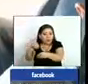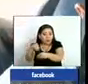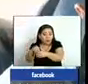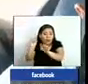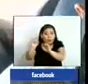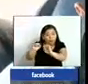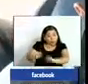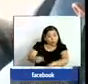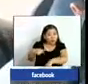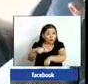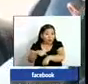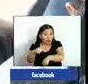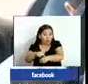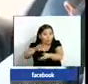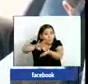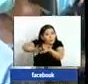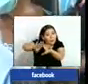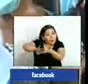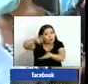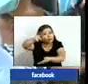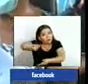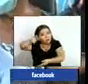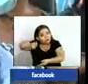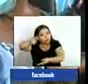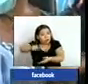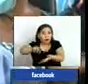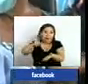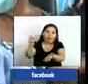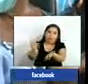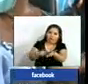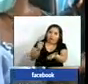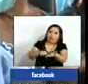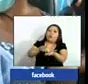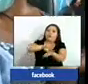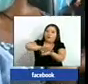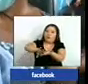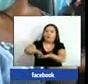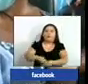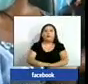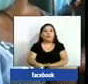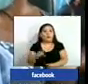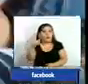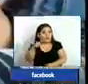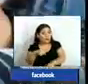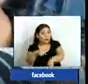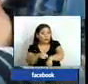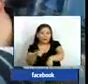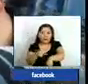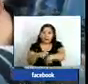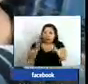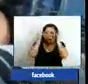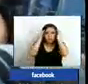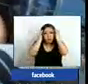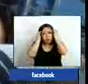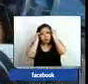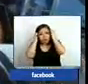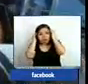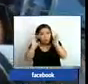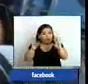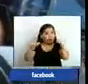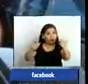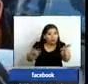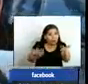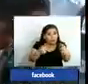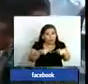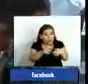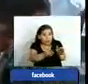les conceda un plan de pagos y poder honrar las deudas pendientes. De momento están preocupados si se continuará con